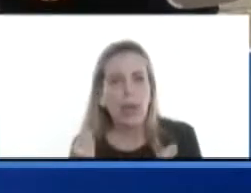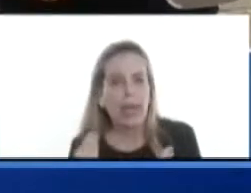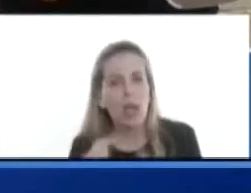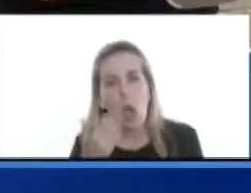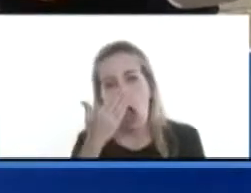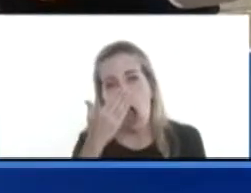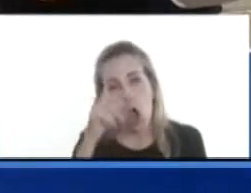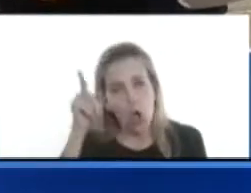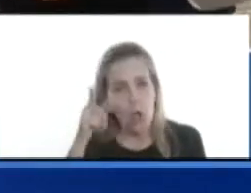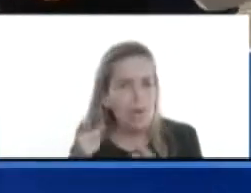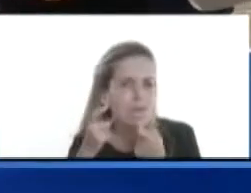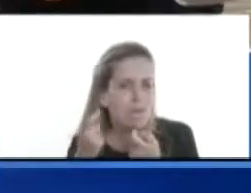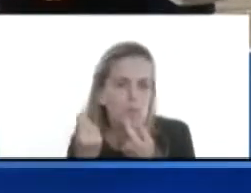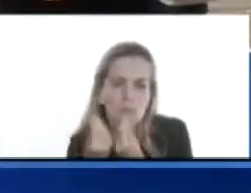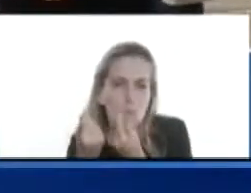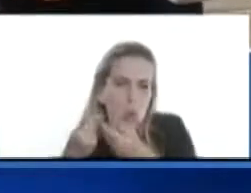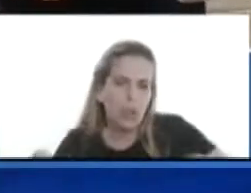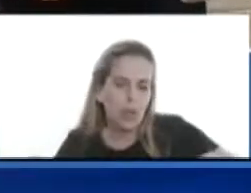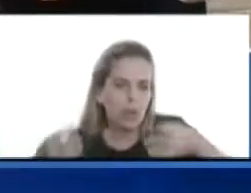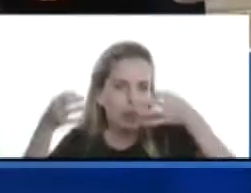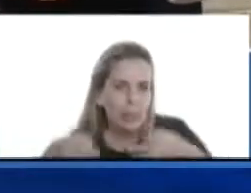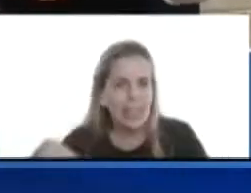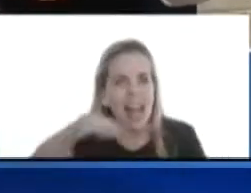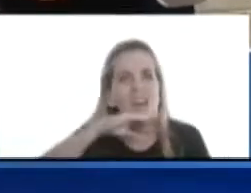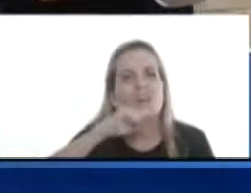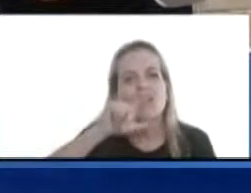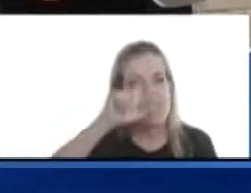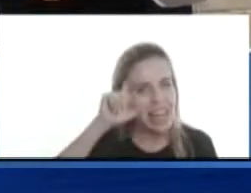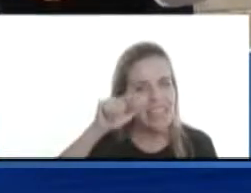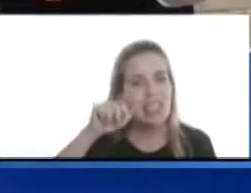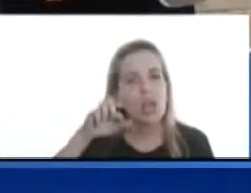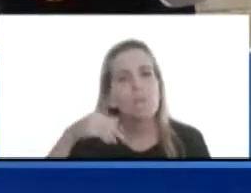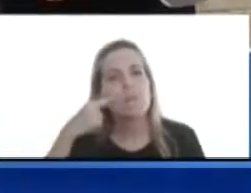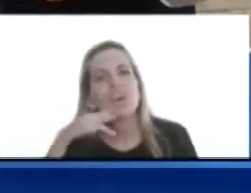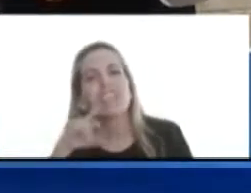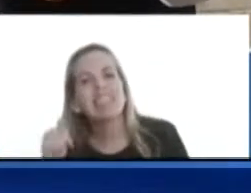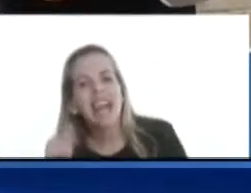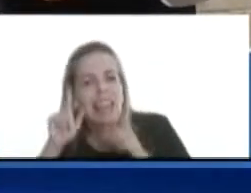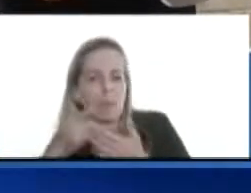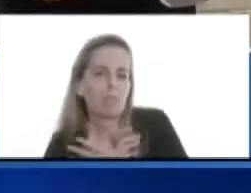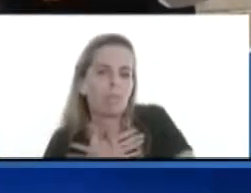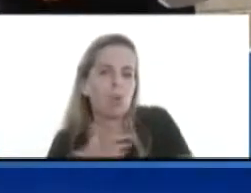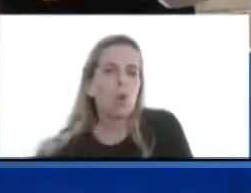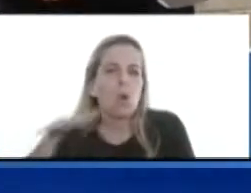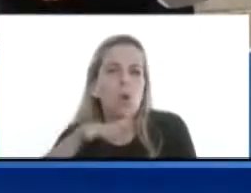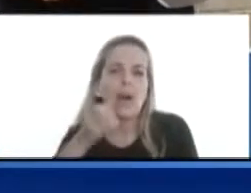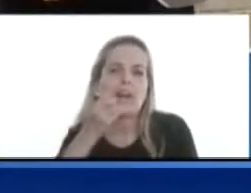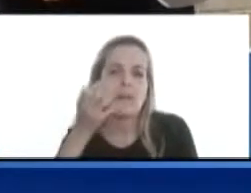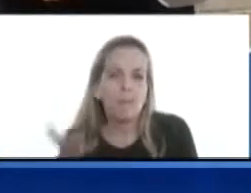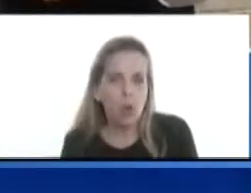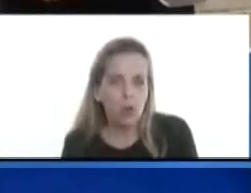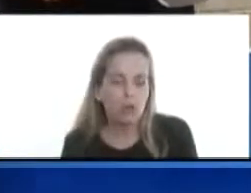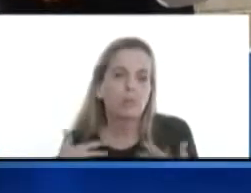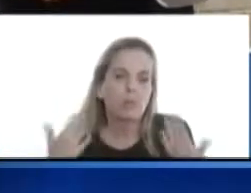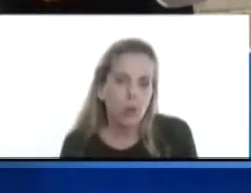Córdoba y en el Valle de Punilla puntualmente, un lugar que él tanto quiere. Así que